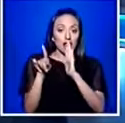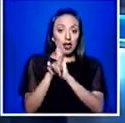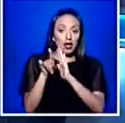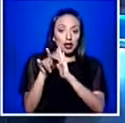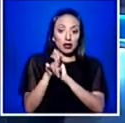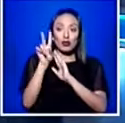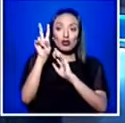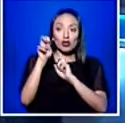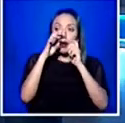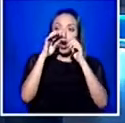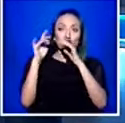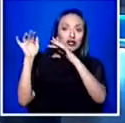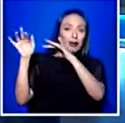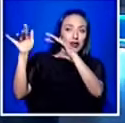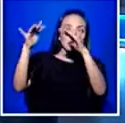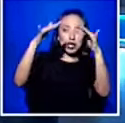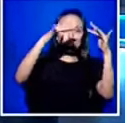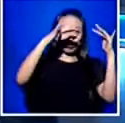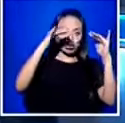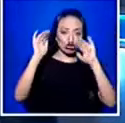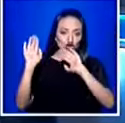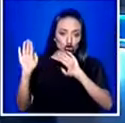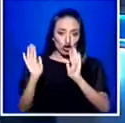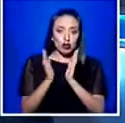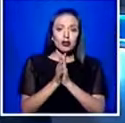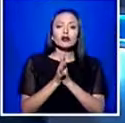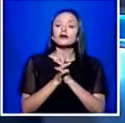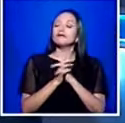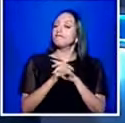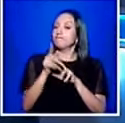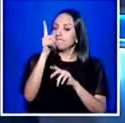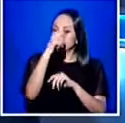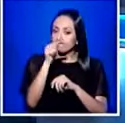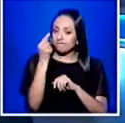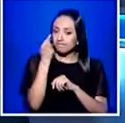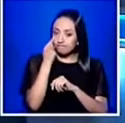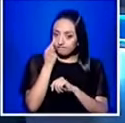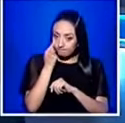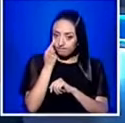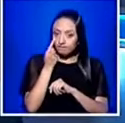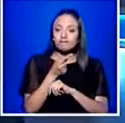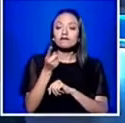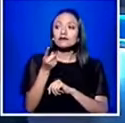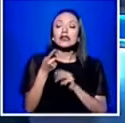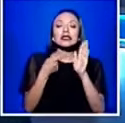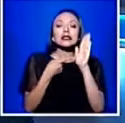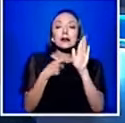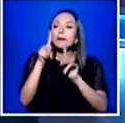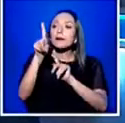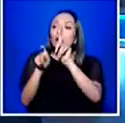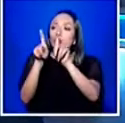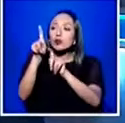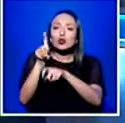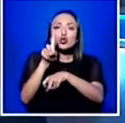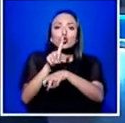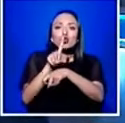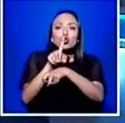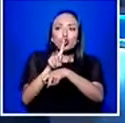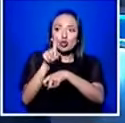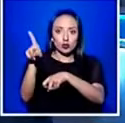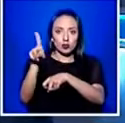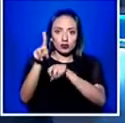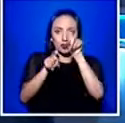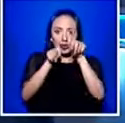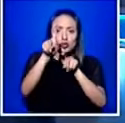cuanto a la contaminación del medio ambiente, del aire. Mucha atención al siguiente reportaje de Carla Delgado, en el que nos explica los daños al